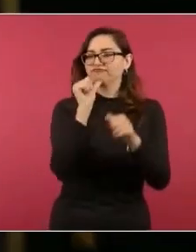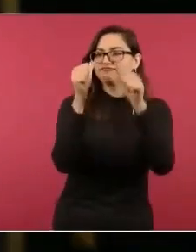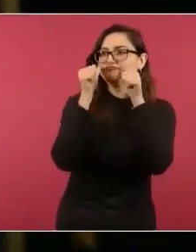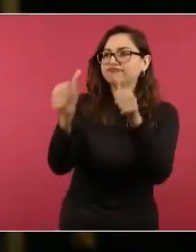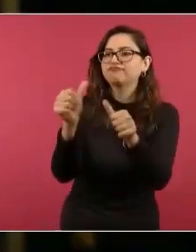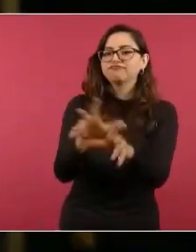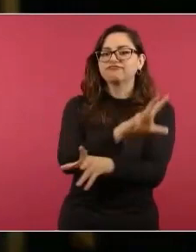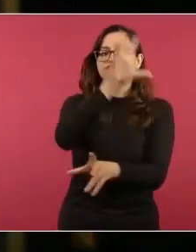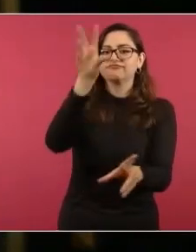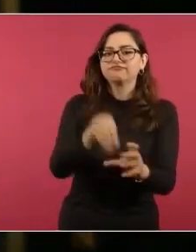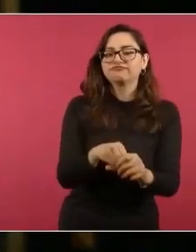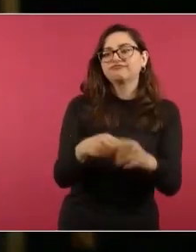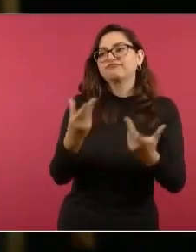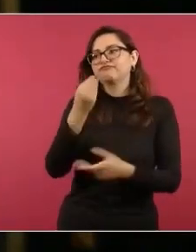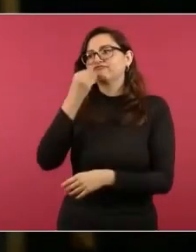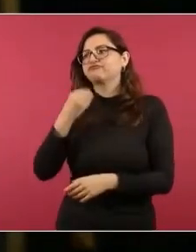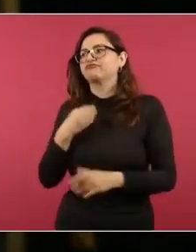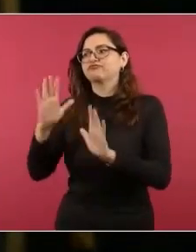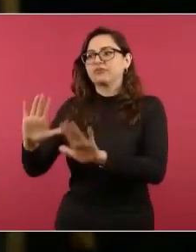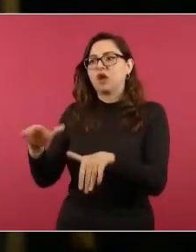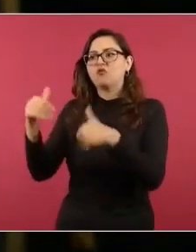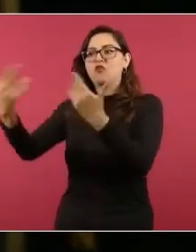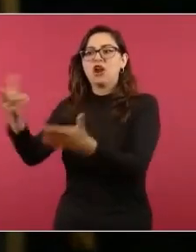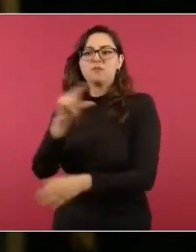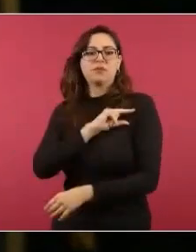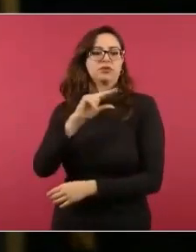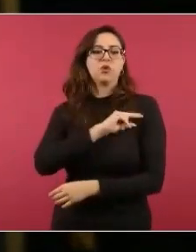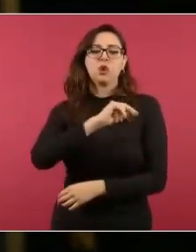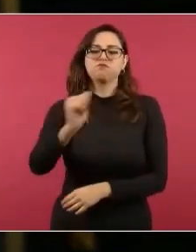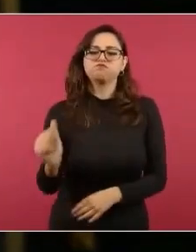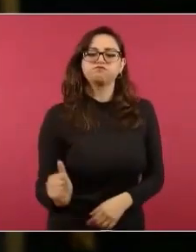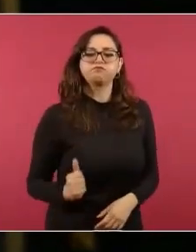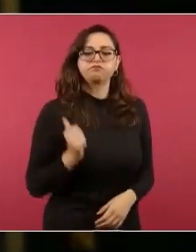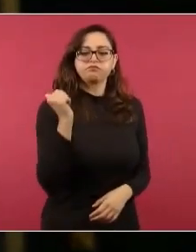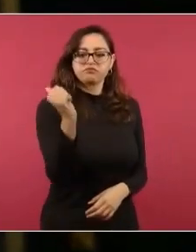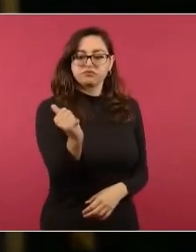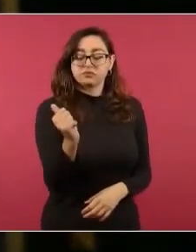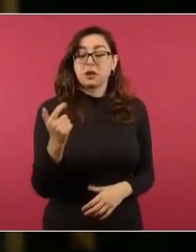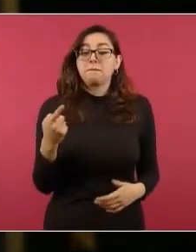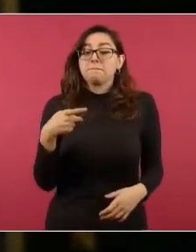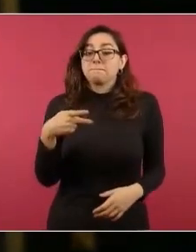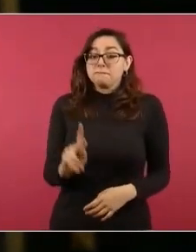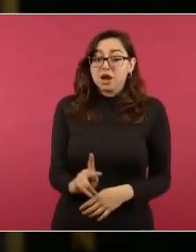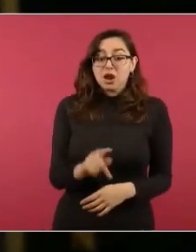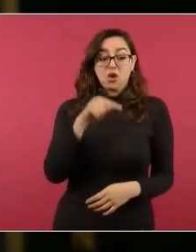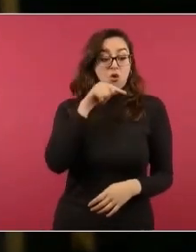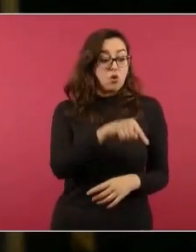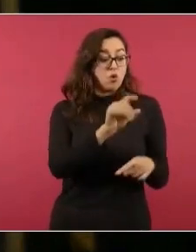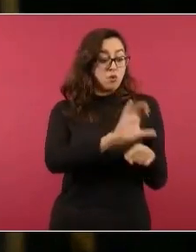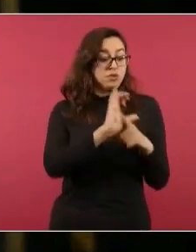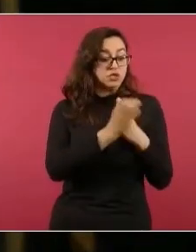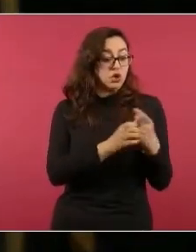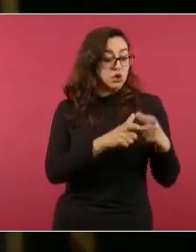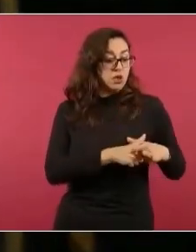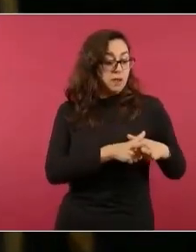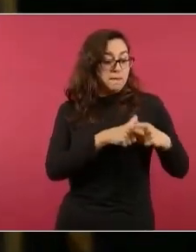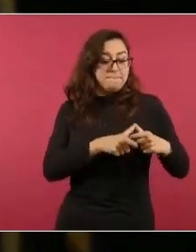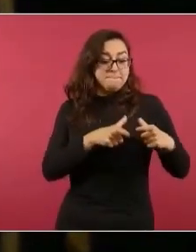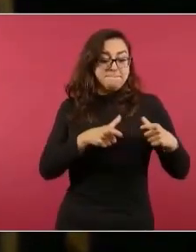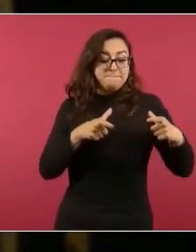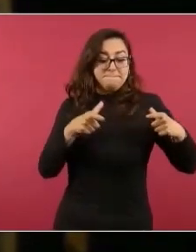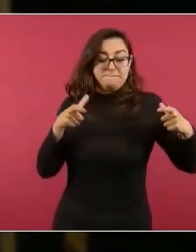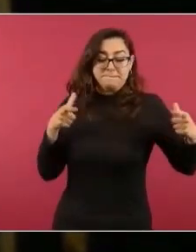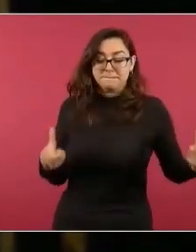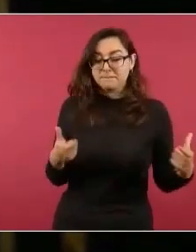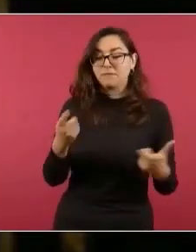Y si en la medida que la institución pueda cubrir por sí misma, estas personas, estos oportunistas, no van a tener